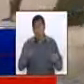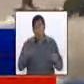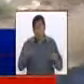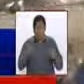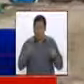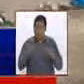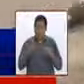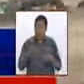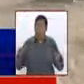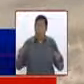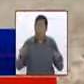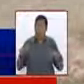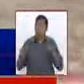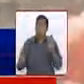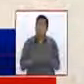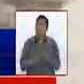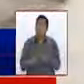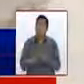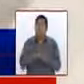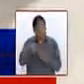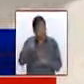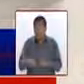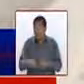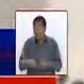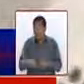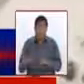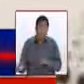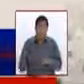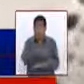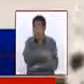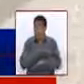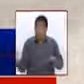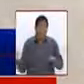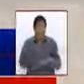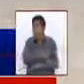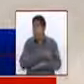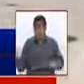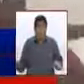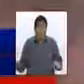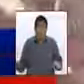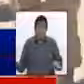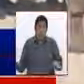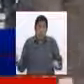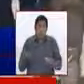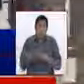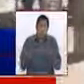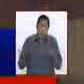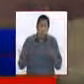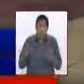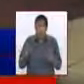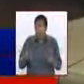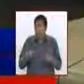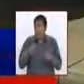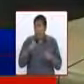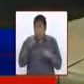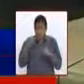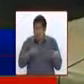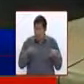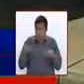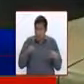el contrabando hormiga se desarrollaba en este lugar. Se pasaban los productos de un lado a otro, tal como lo pudimos